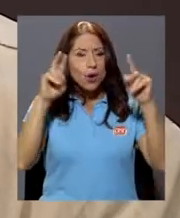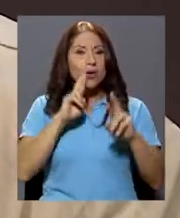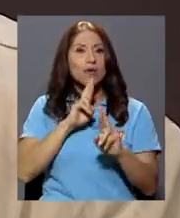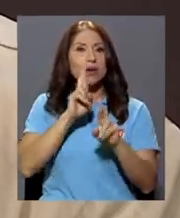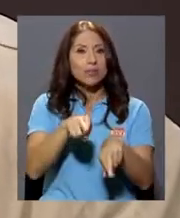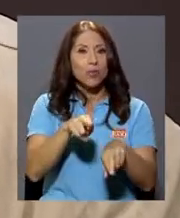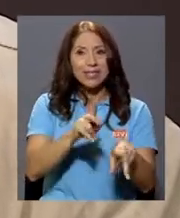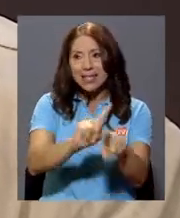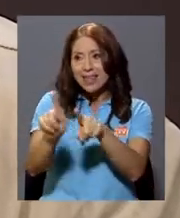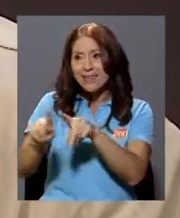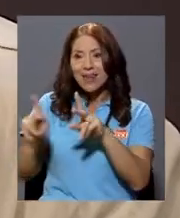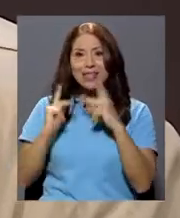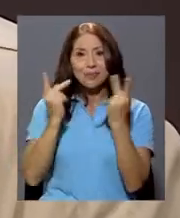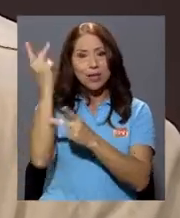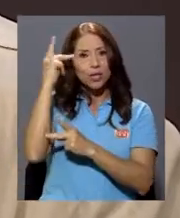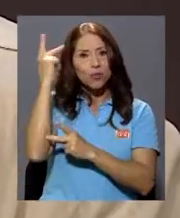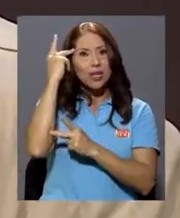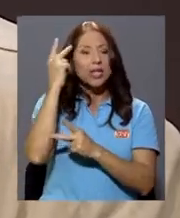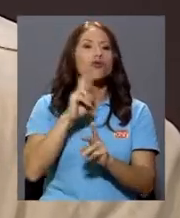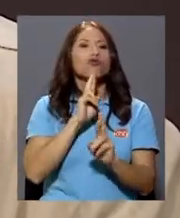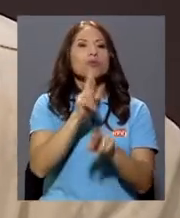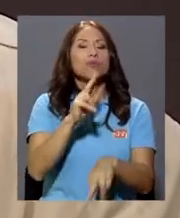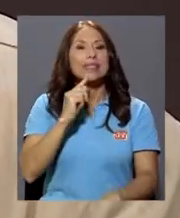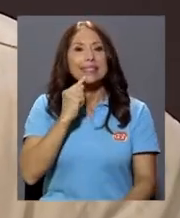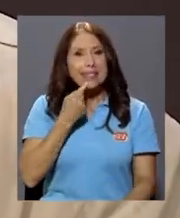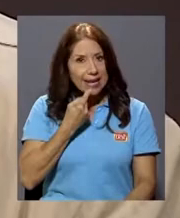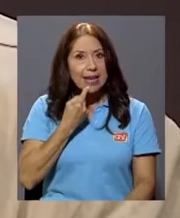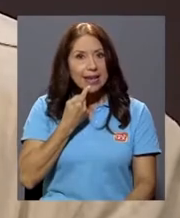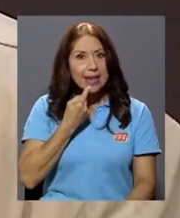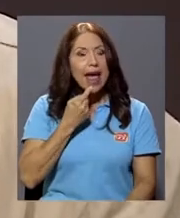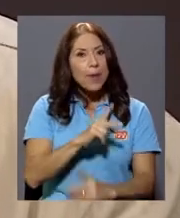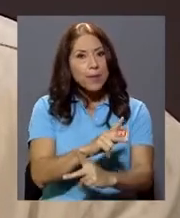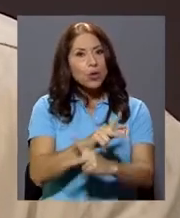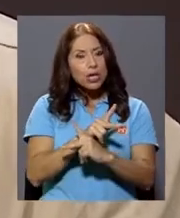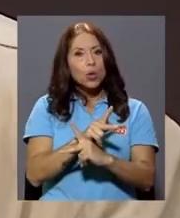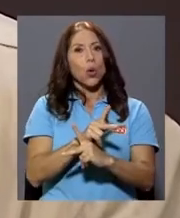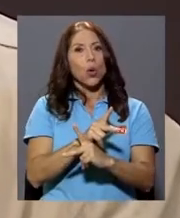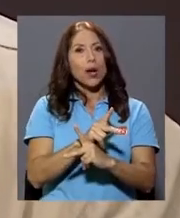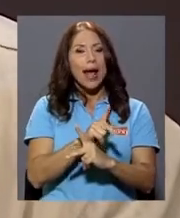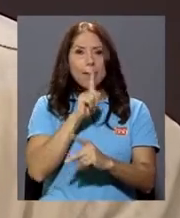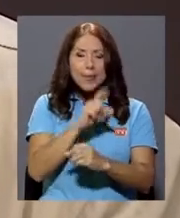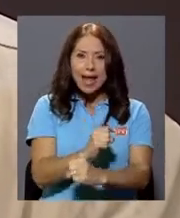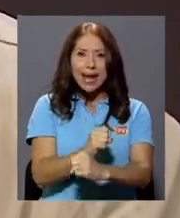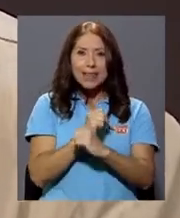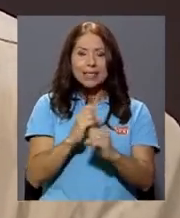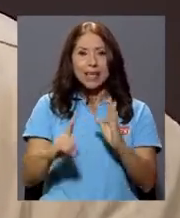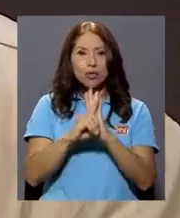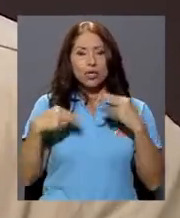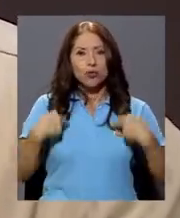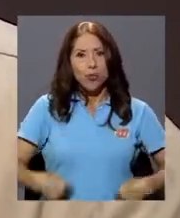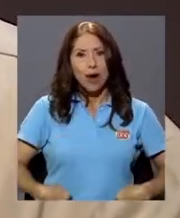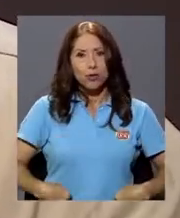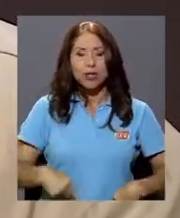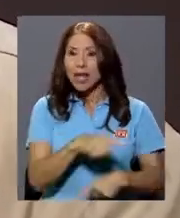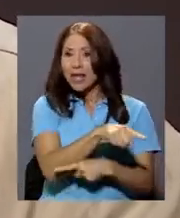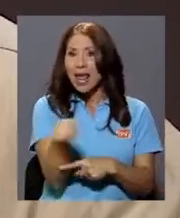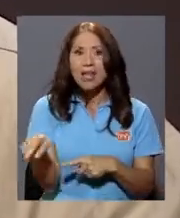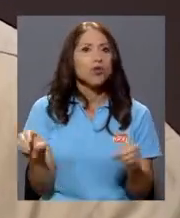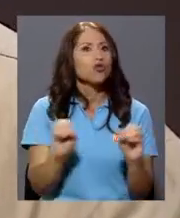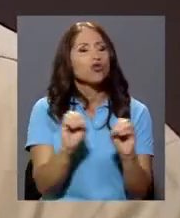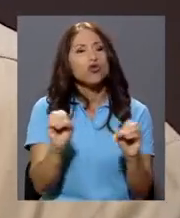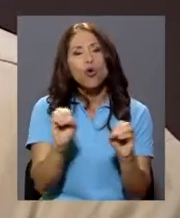por parte de los partidos políticos totalmente, digamos, seria, protectora, garantista de los derechos humanos y que no caigan en situaciones